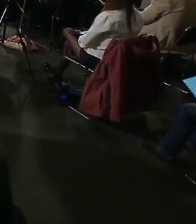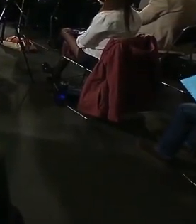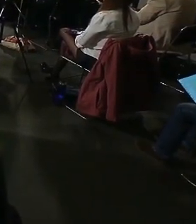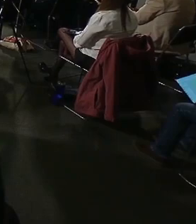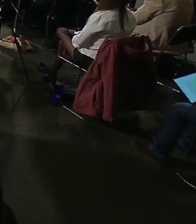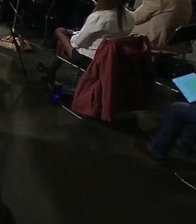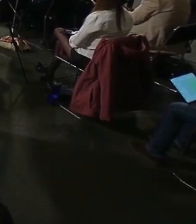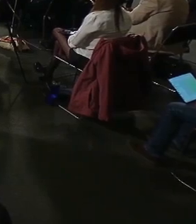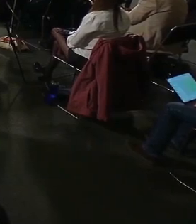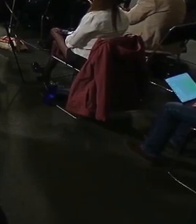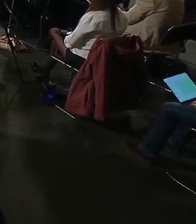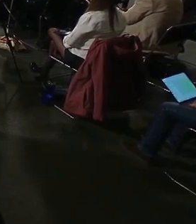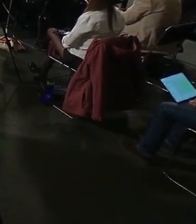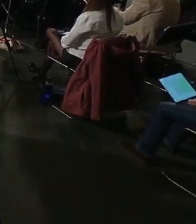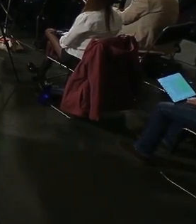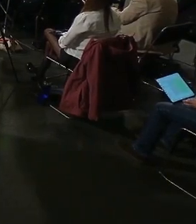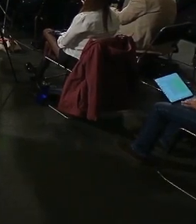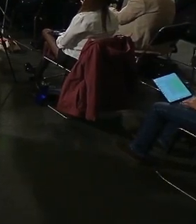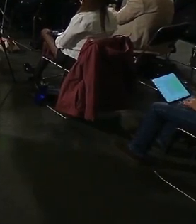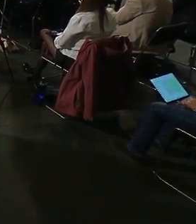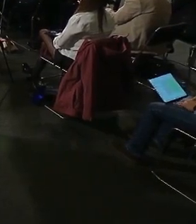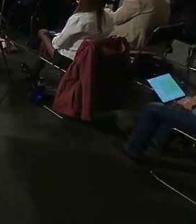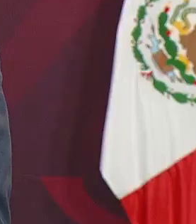la Guardia Nacional, los que estaban ahí,